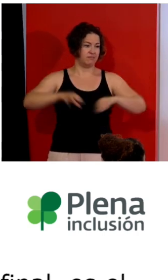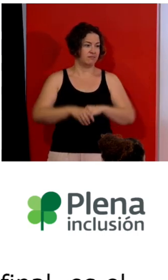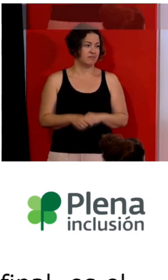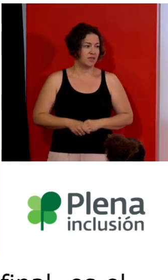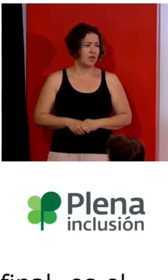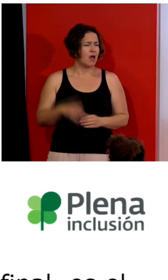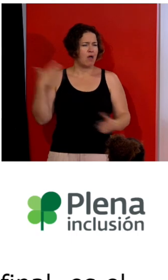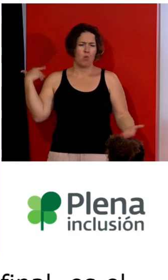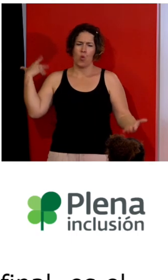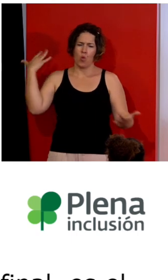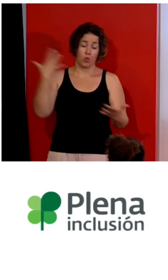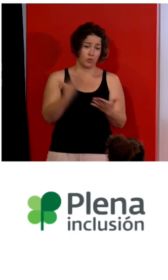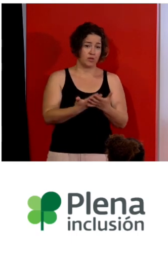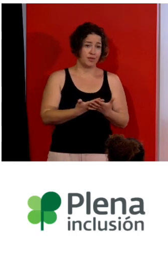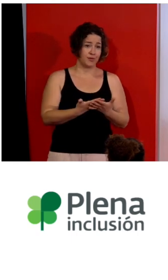Desde hace muchos años